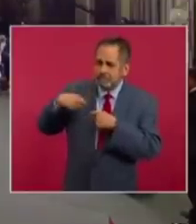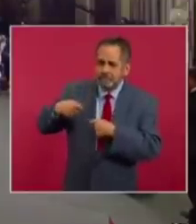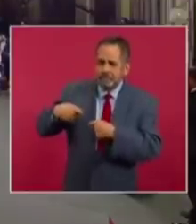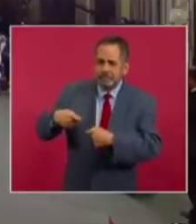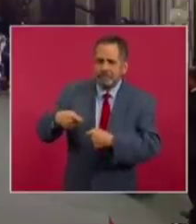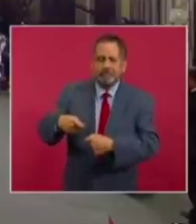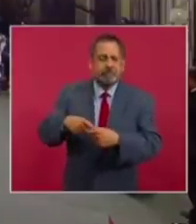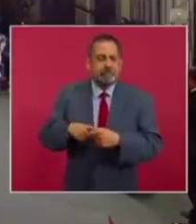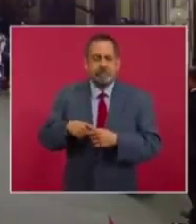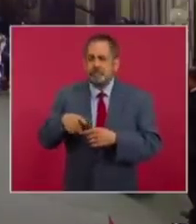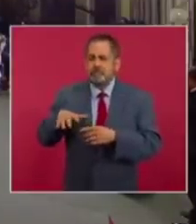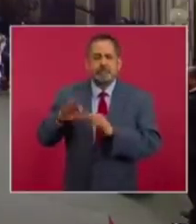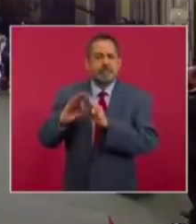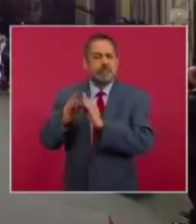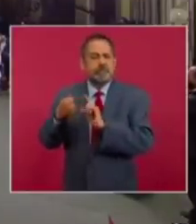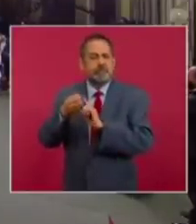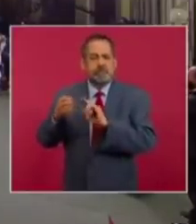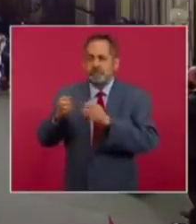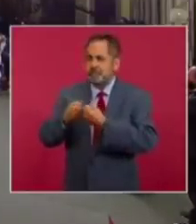organización social,